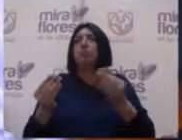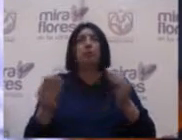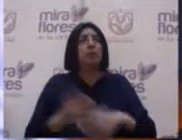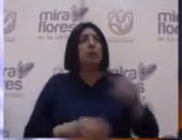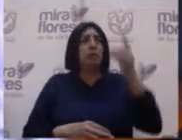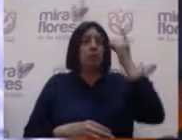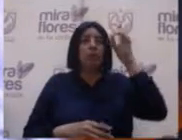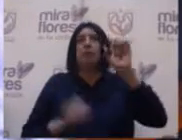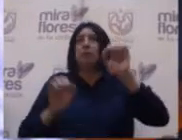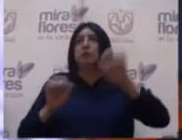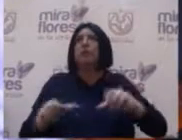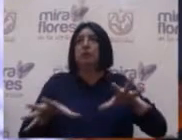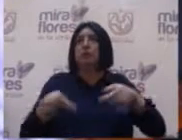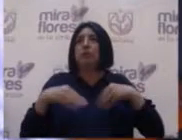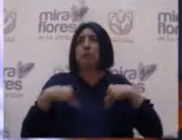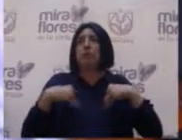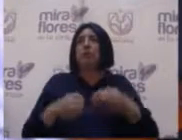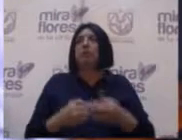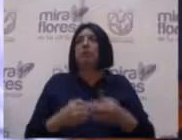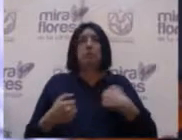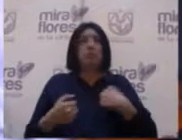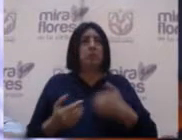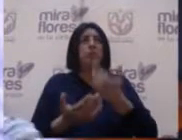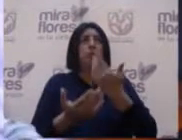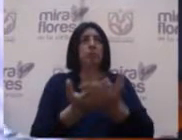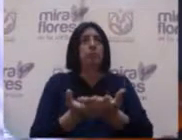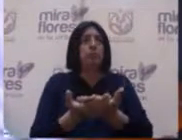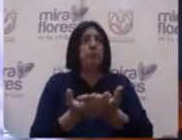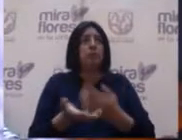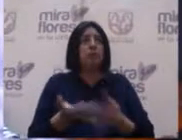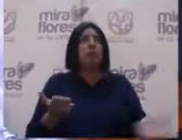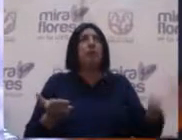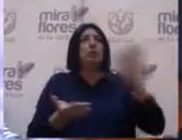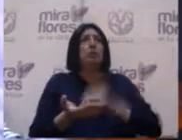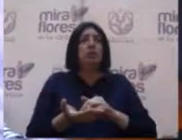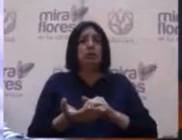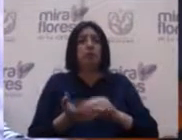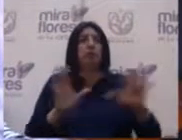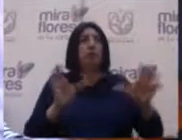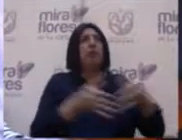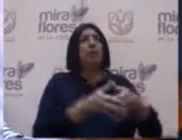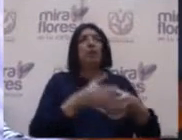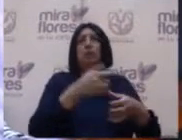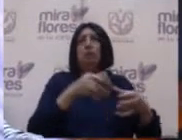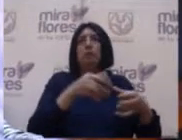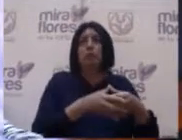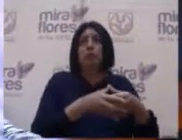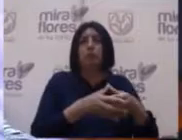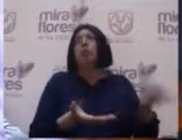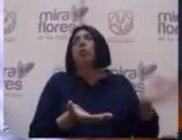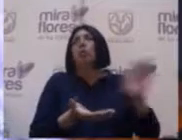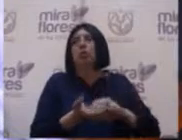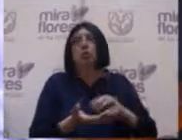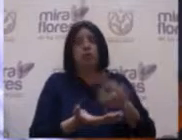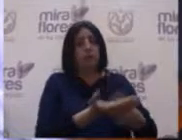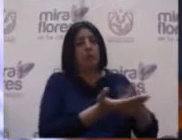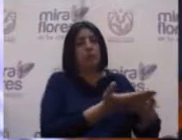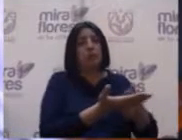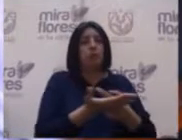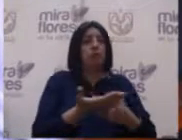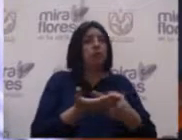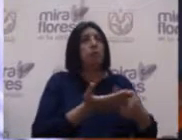democracia se debe aceptar. Mi propuesta es que vuelva a la comisión, que vuelva a la comisión y que se discute en comisión lo que